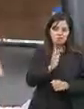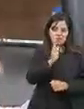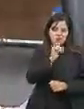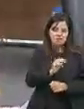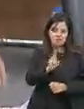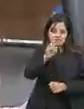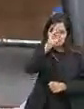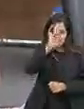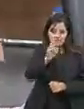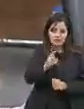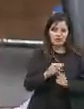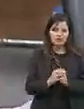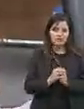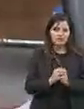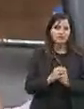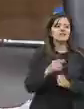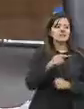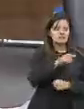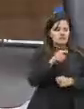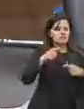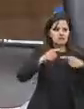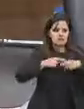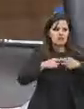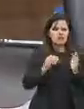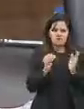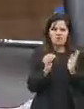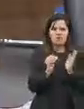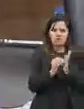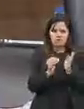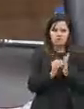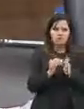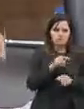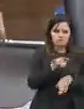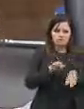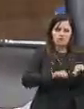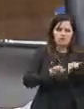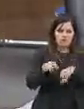de seguir siendo servidores públicos y, por tanto, deberían